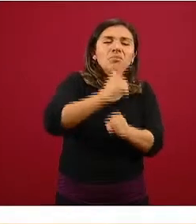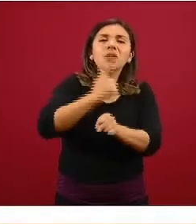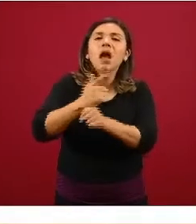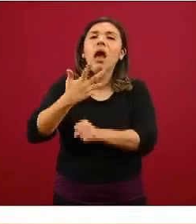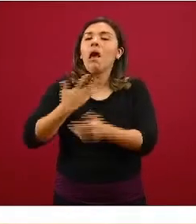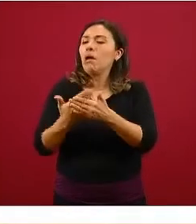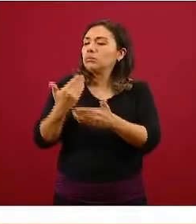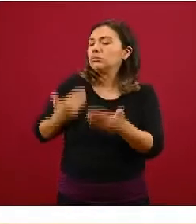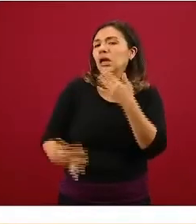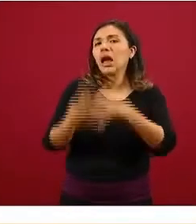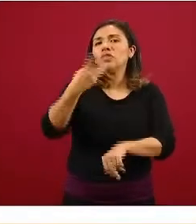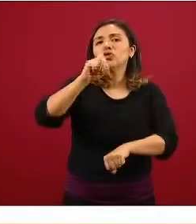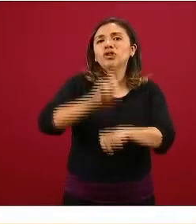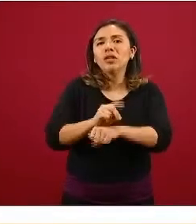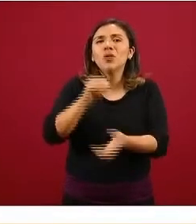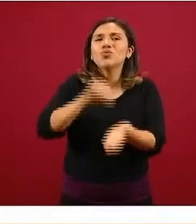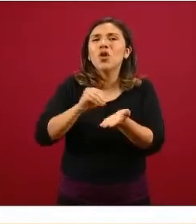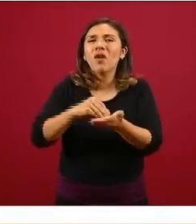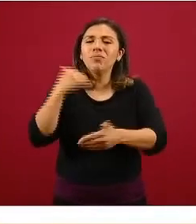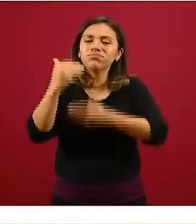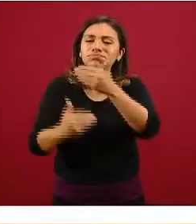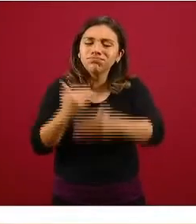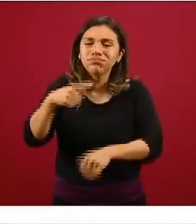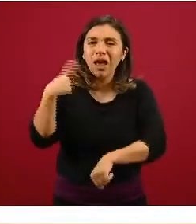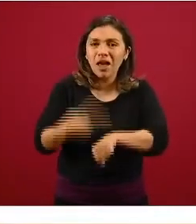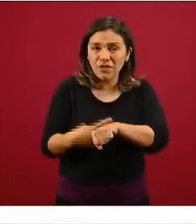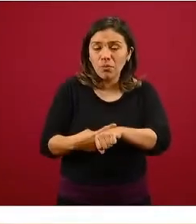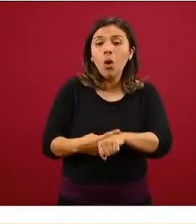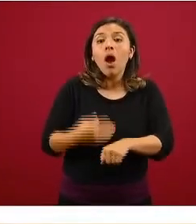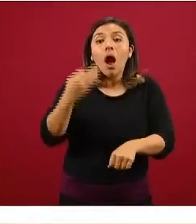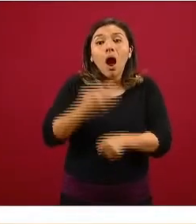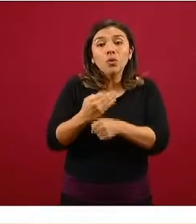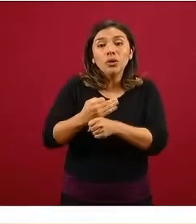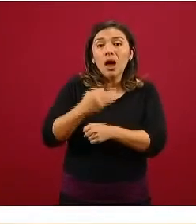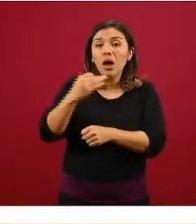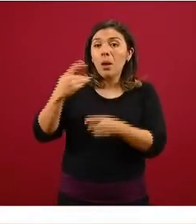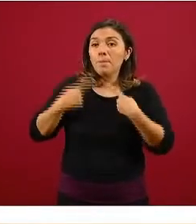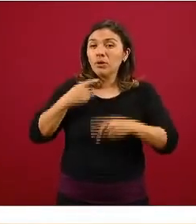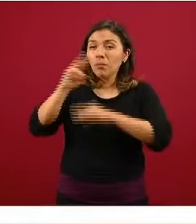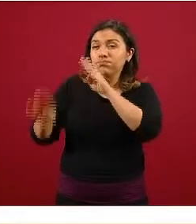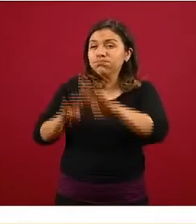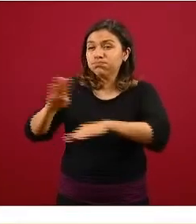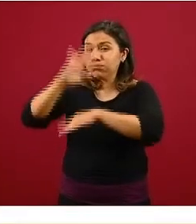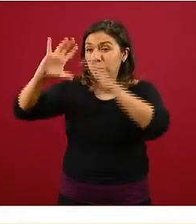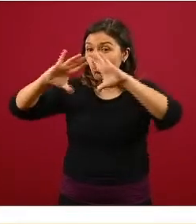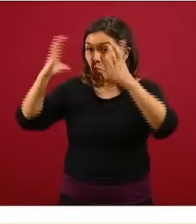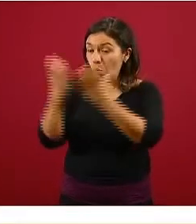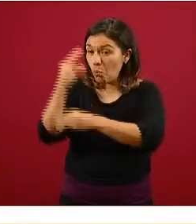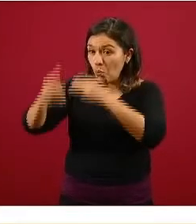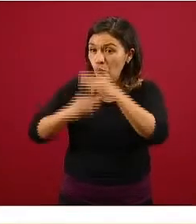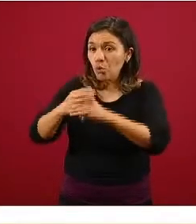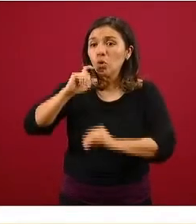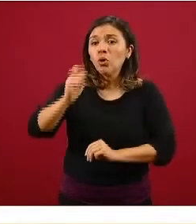diagnosticado en los últimos 14 días y actualmente la tasa de letalidad global es del